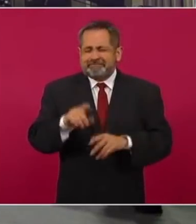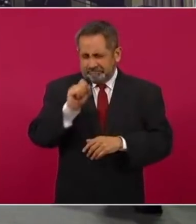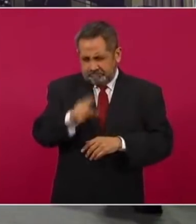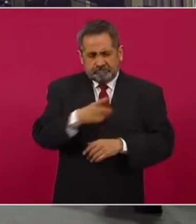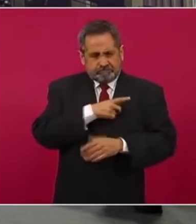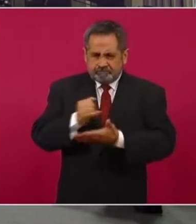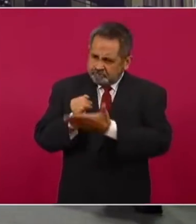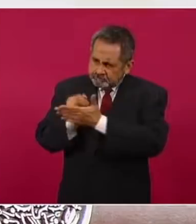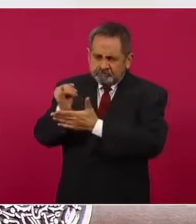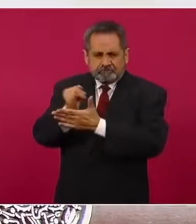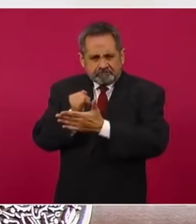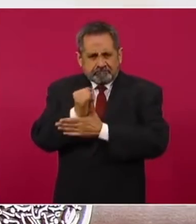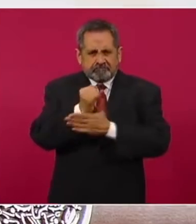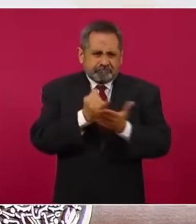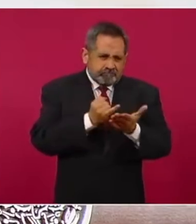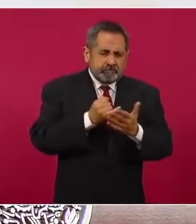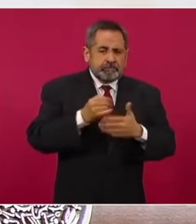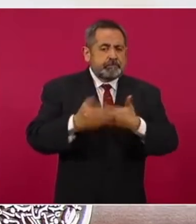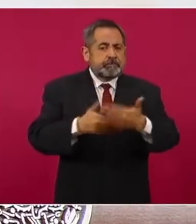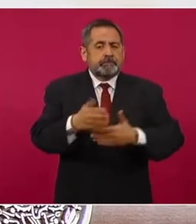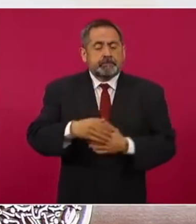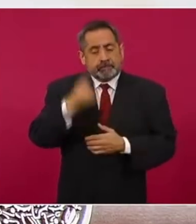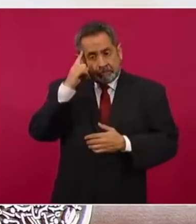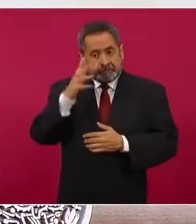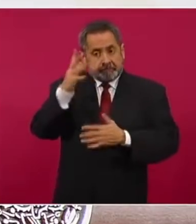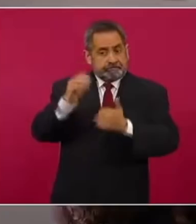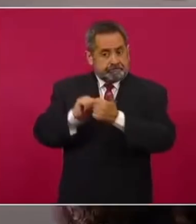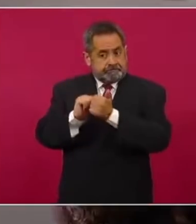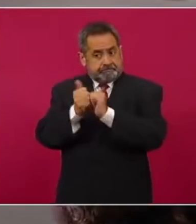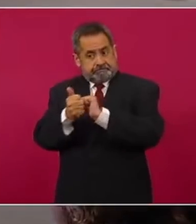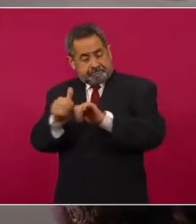Lo que dice en un proceso de transformación